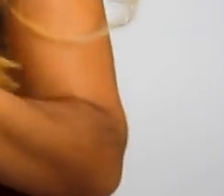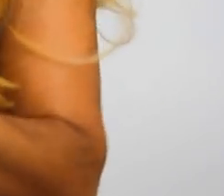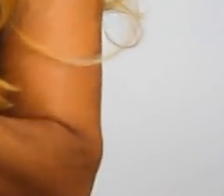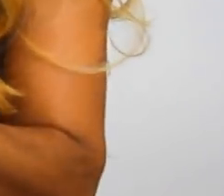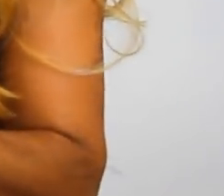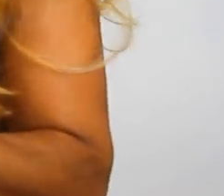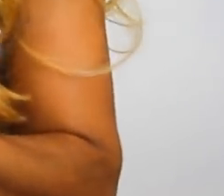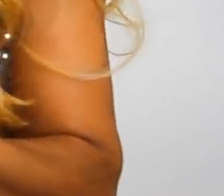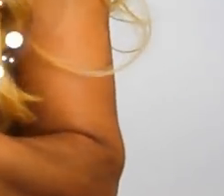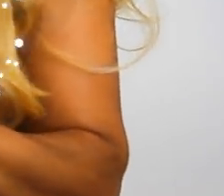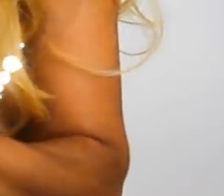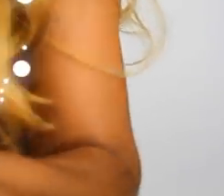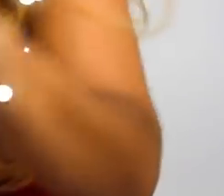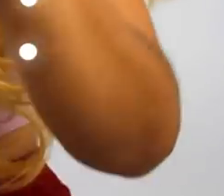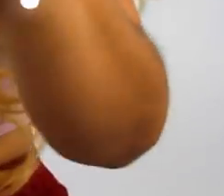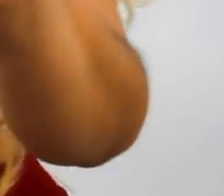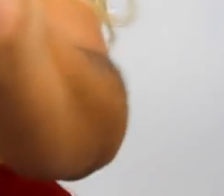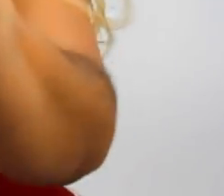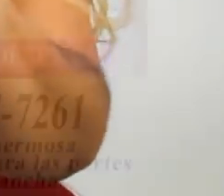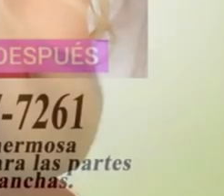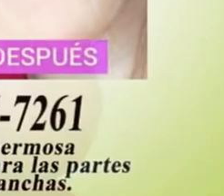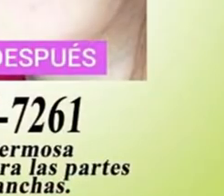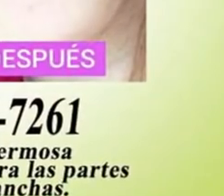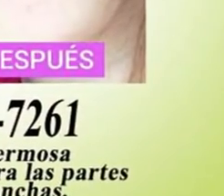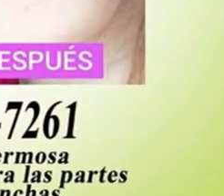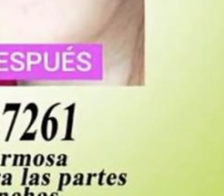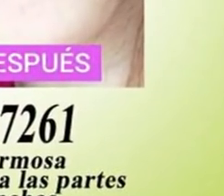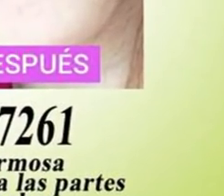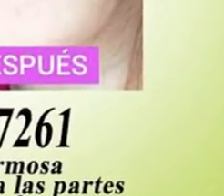sientes bella, todo te ve así.